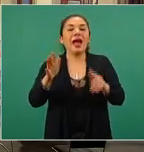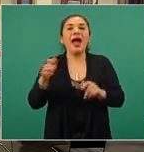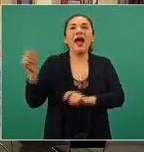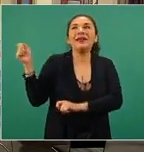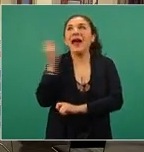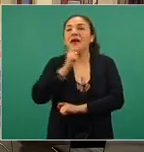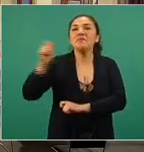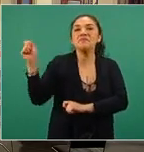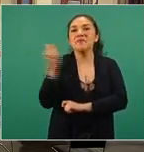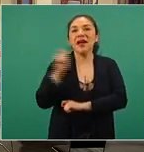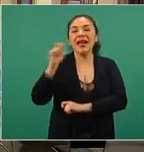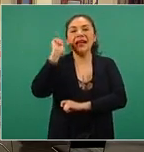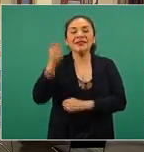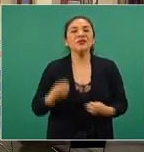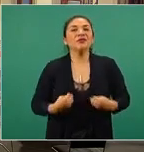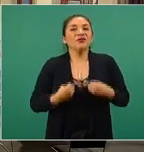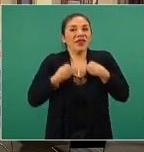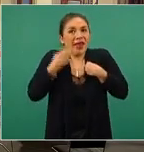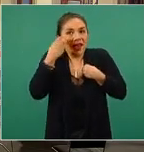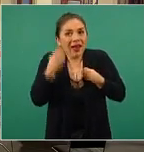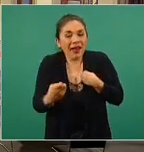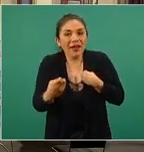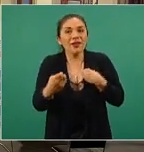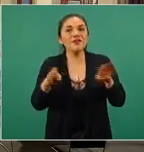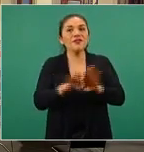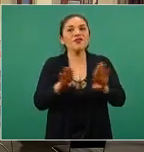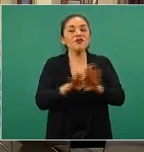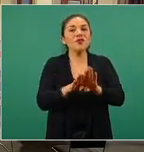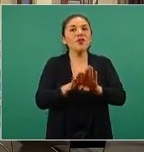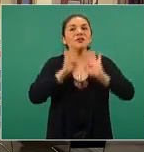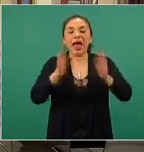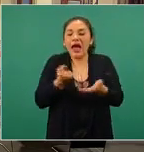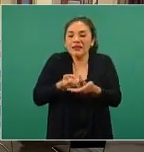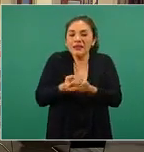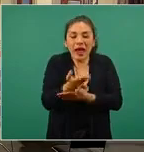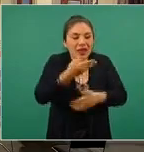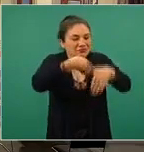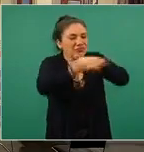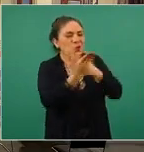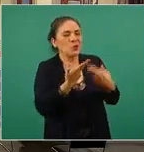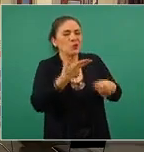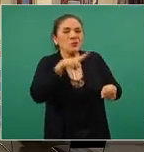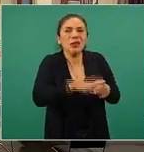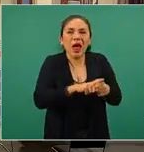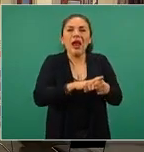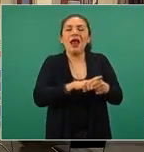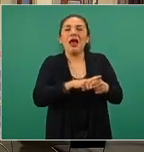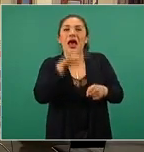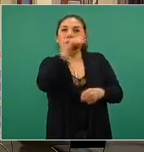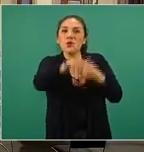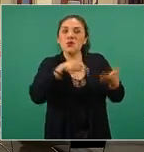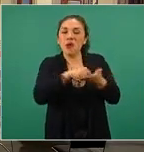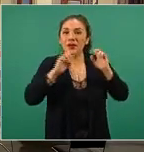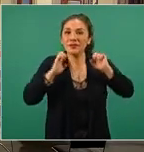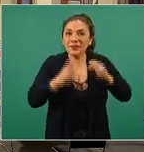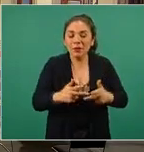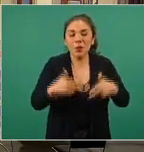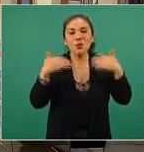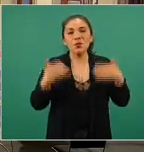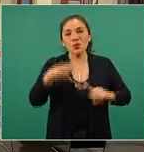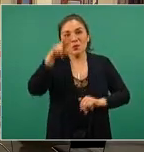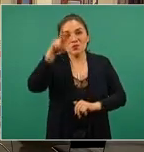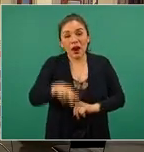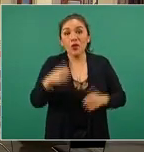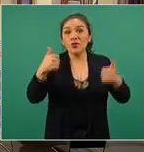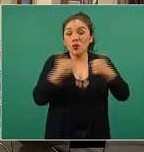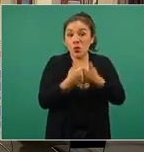la campana de la vida de salida de un hospital de Chiapas. Definitivamente